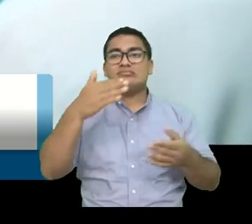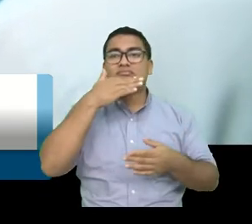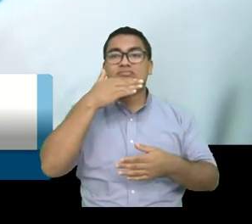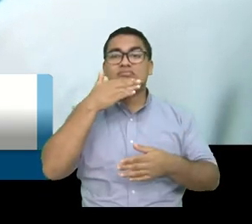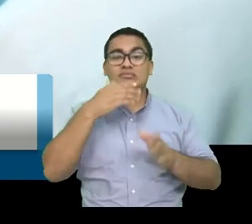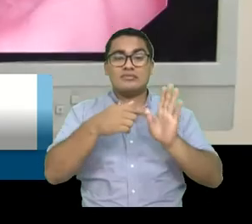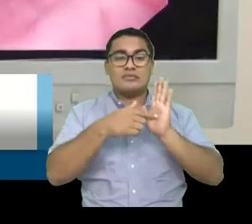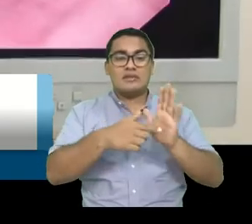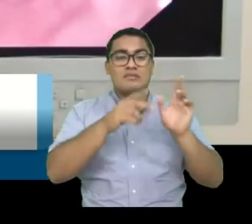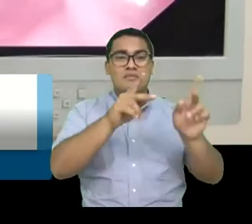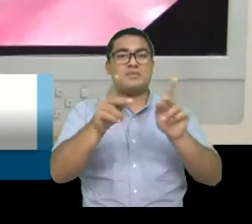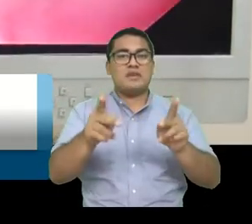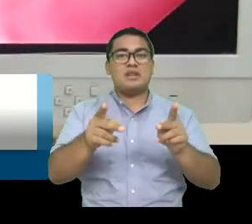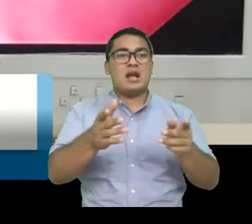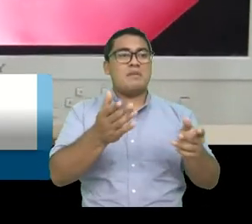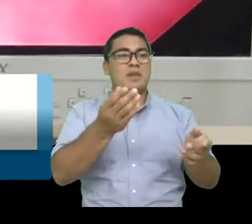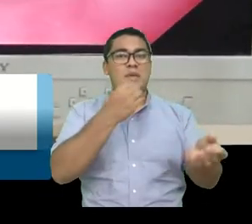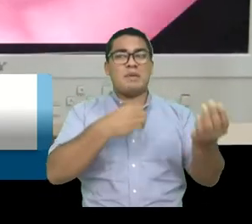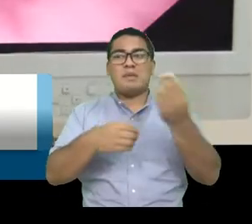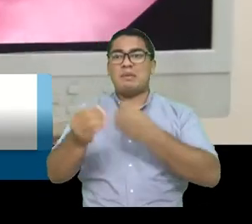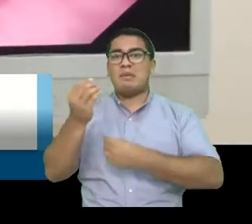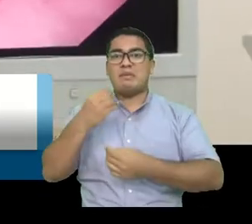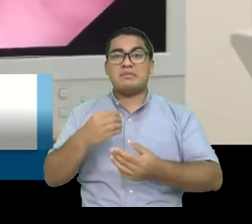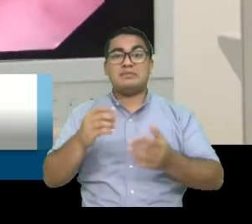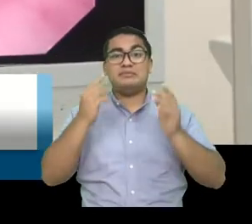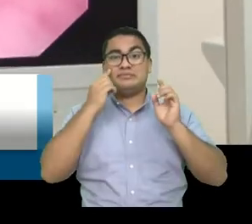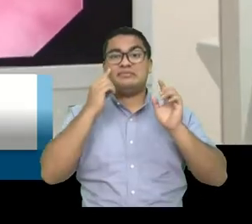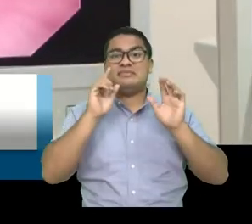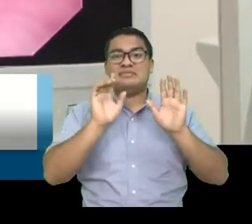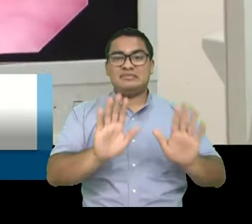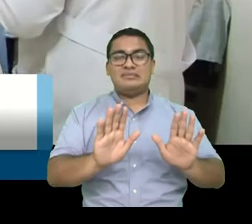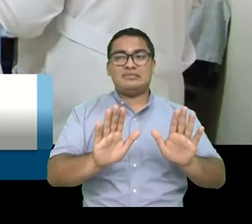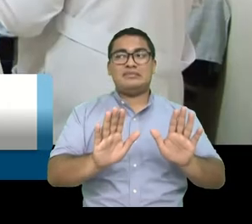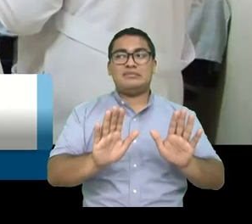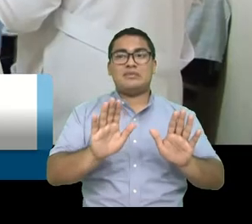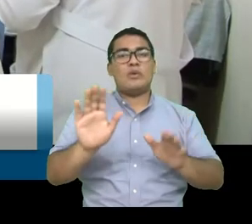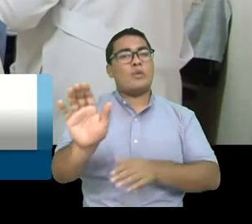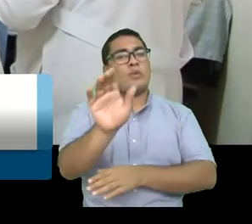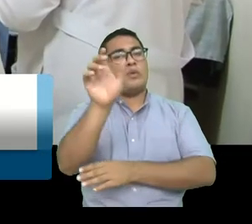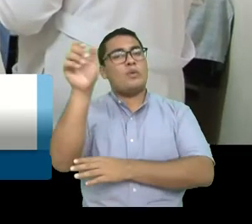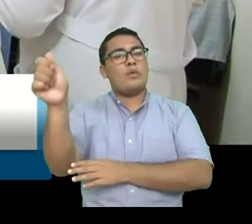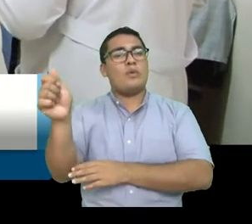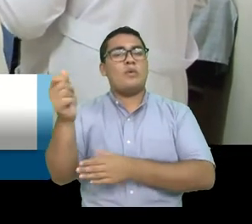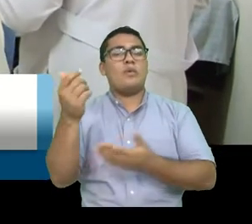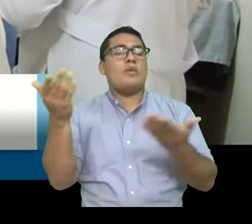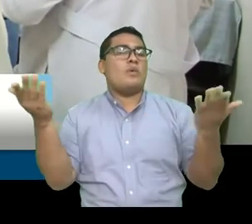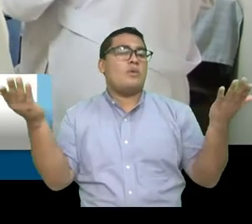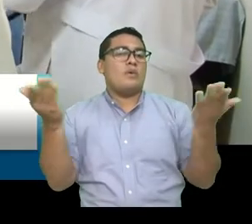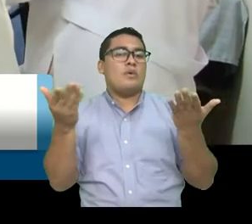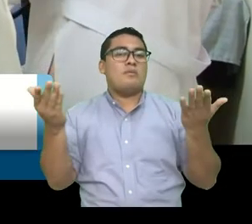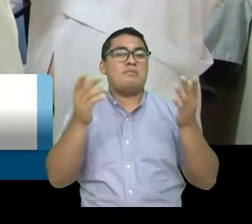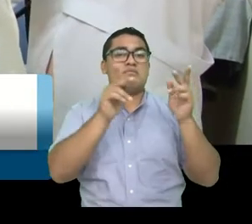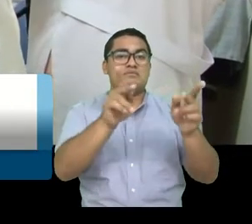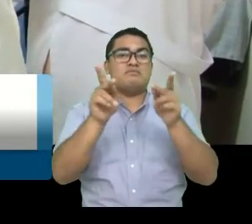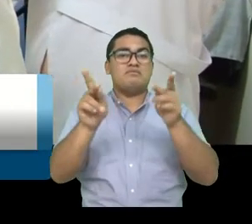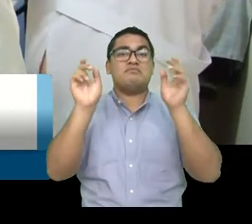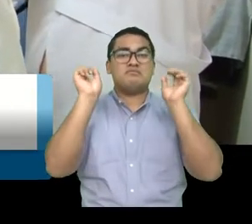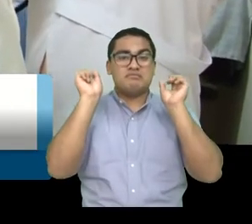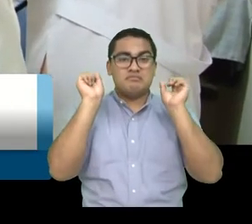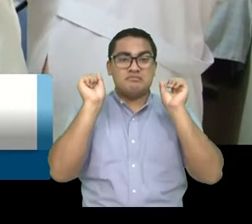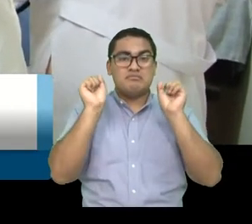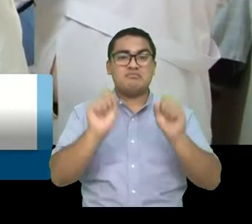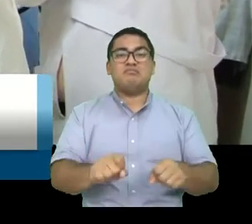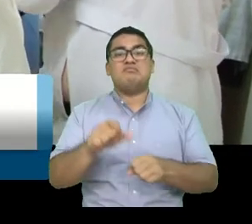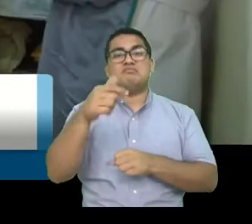las personas que me imagino que comen mucha grasa, pero también hay otras causantes, otros motivos por el cual una persona puede llegar a padecer